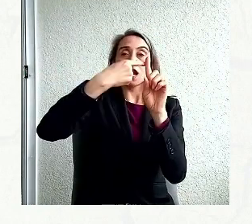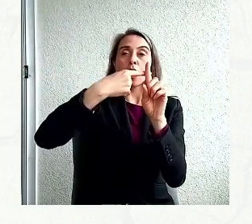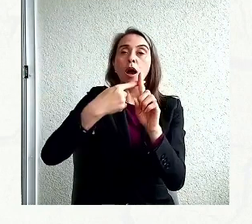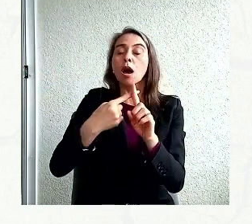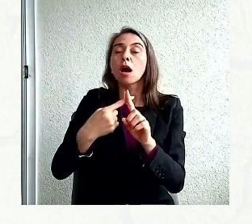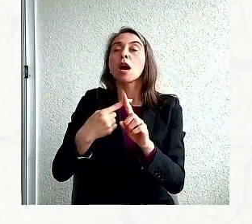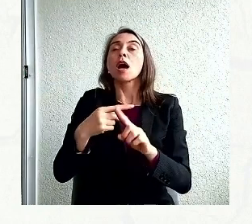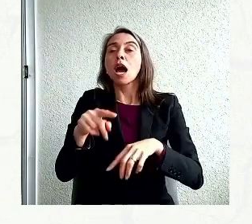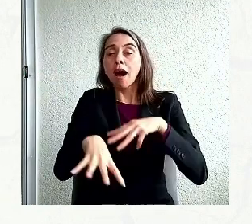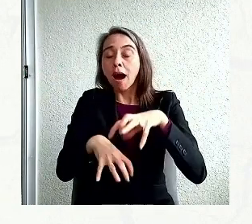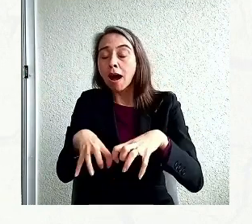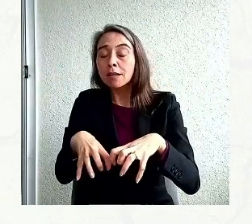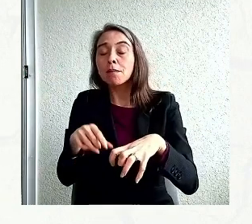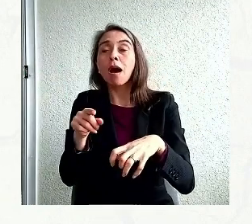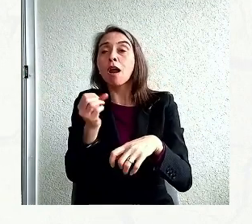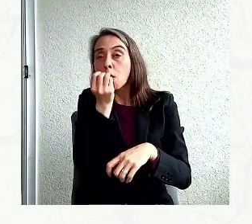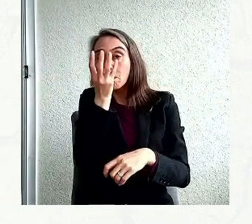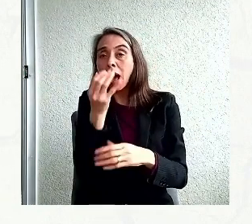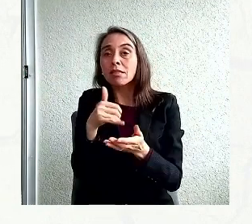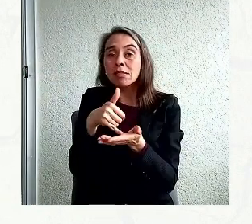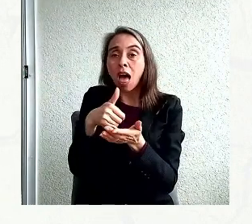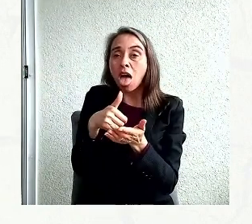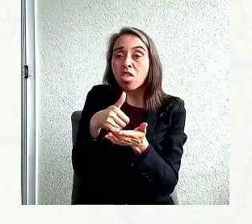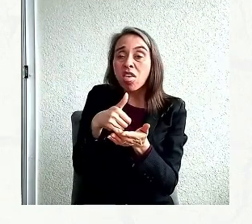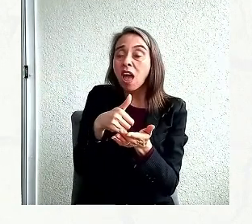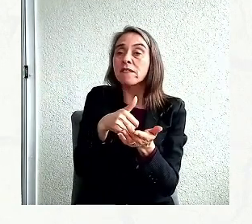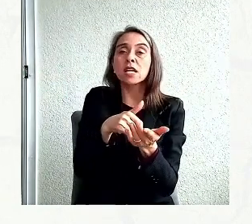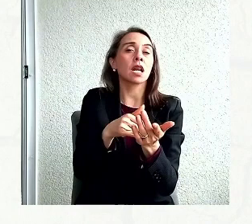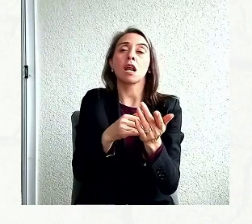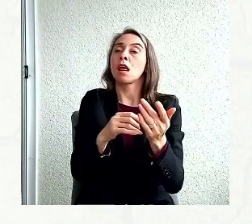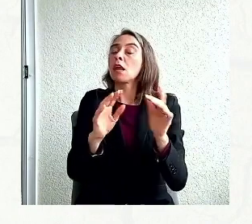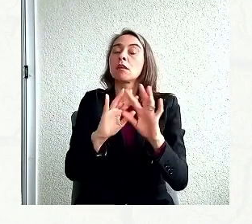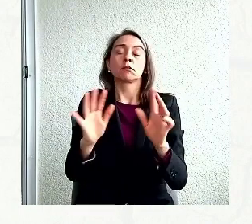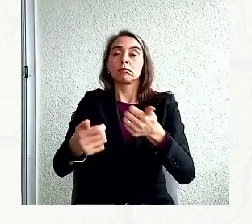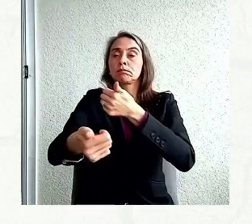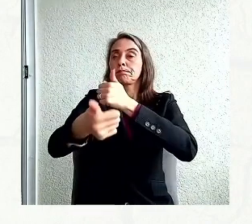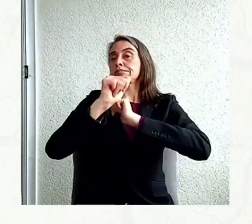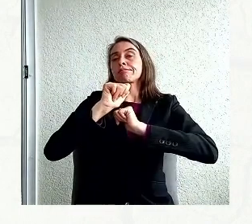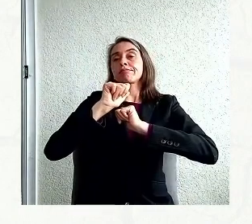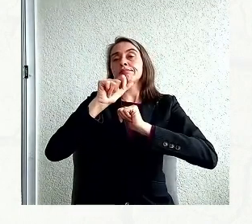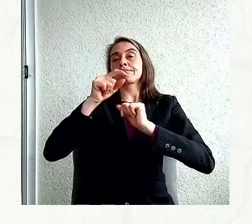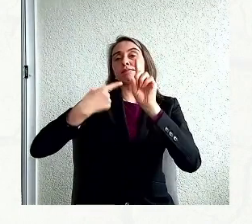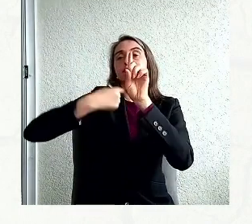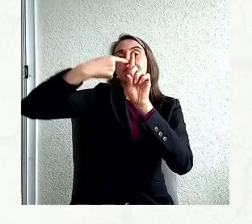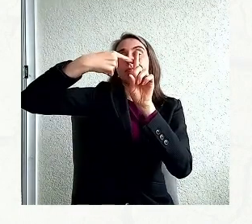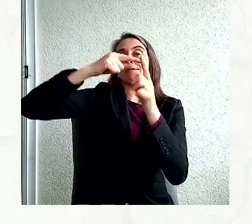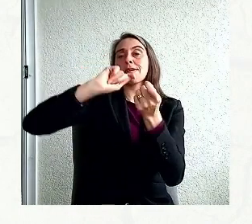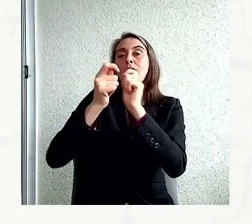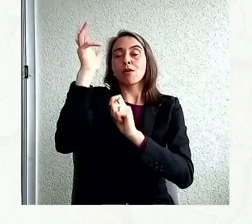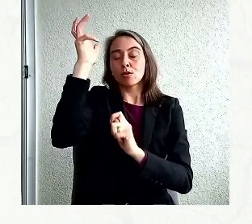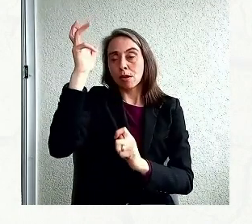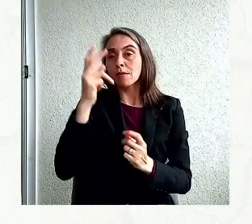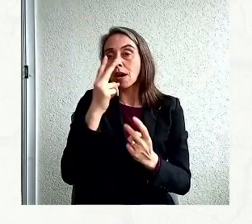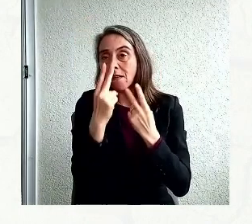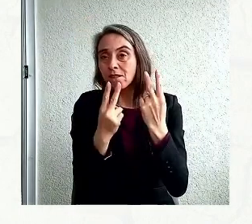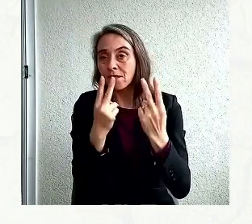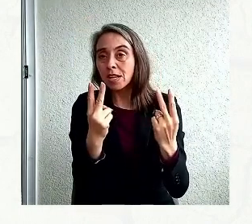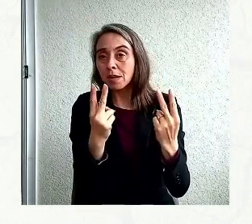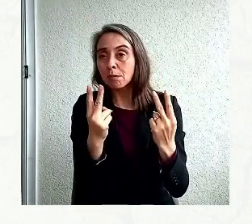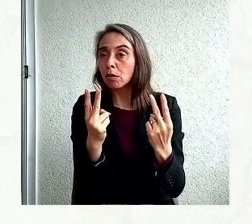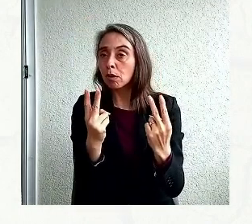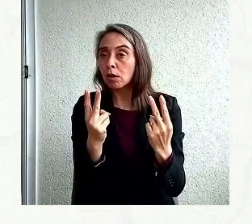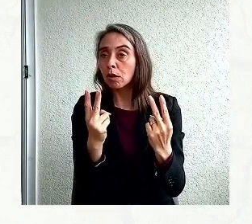ecológico. Los patrones climáticos, como ya hemos visto, han visto cambios